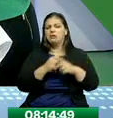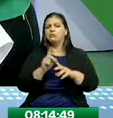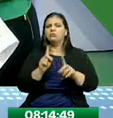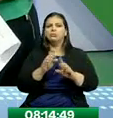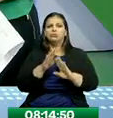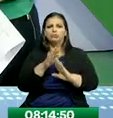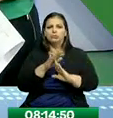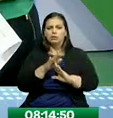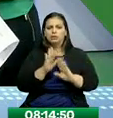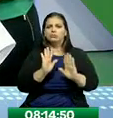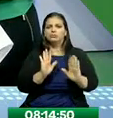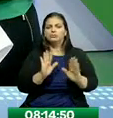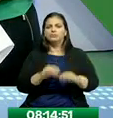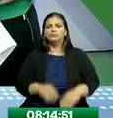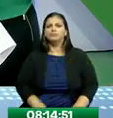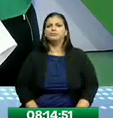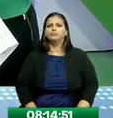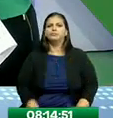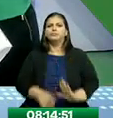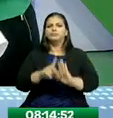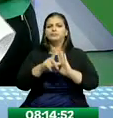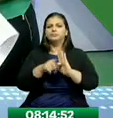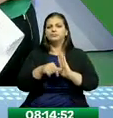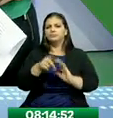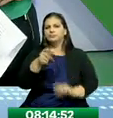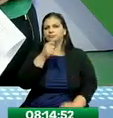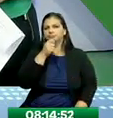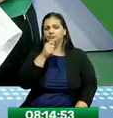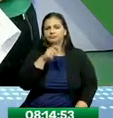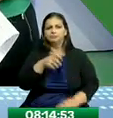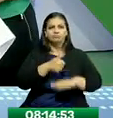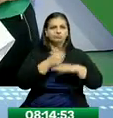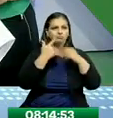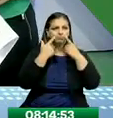adelante vamos a seguir contigo y también sobre el control por parte de las autoridades de tránsito en este tema.